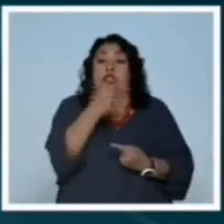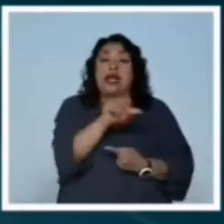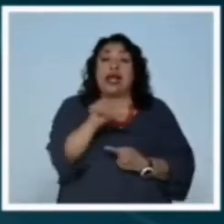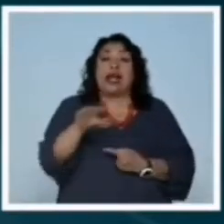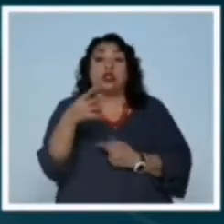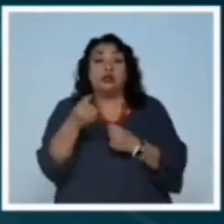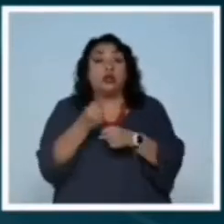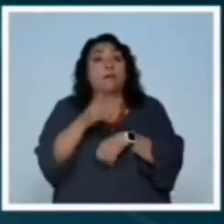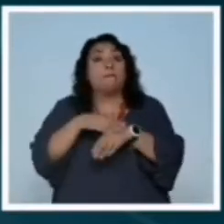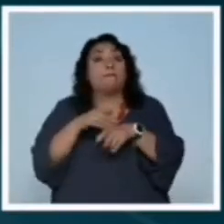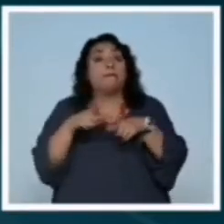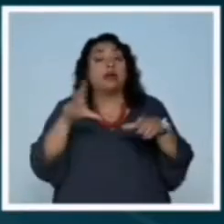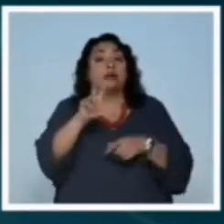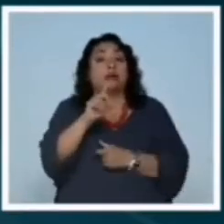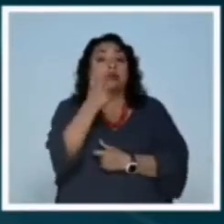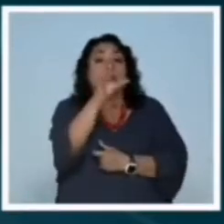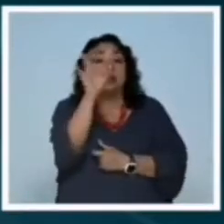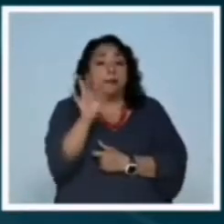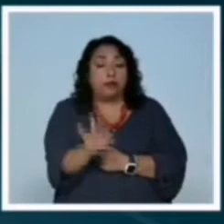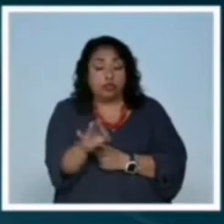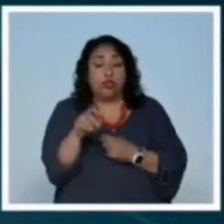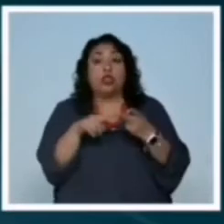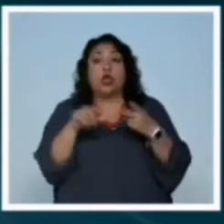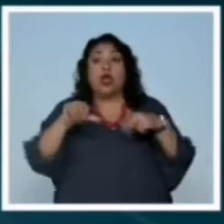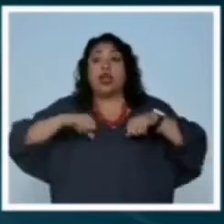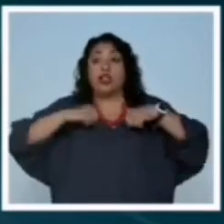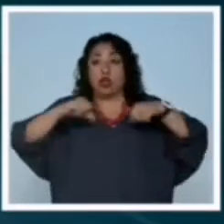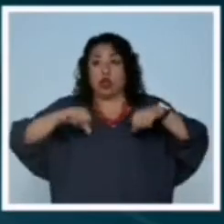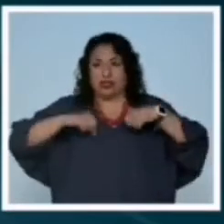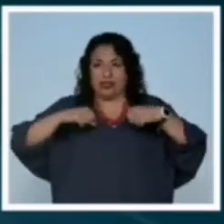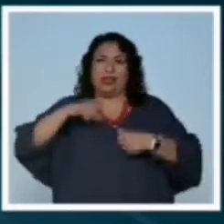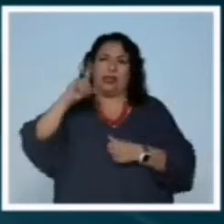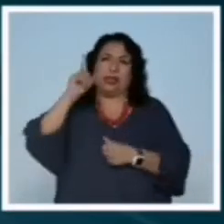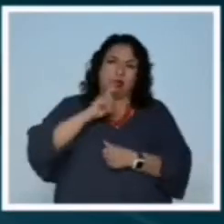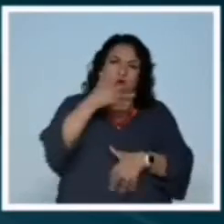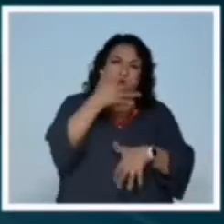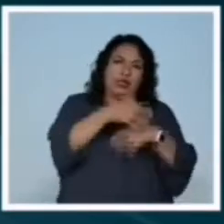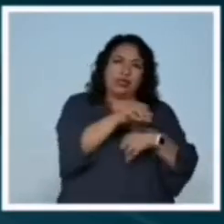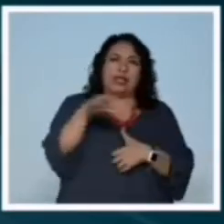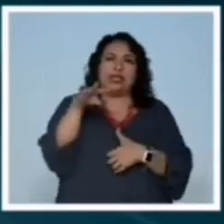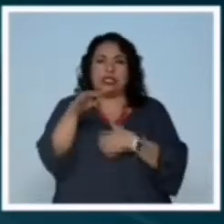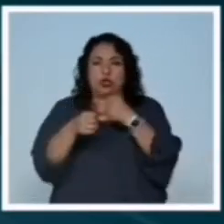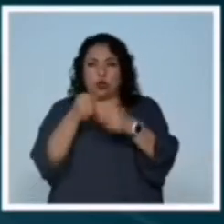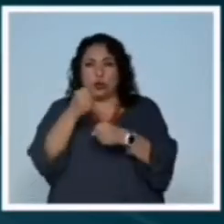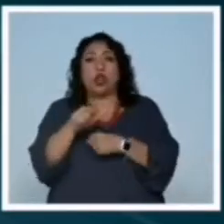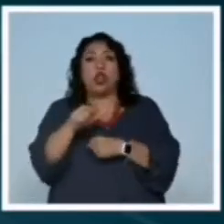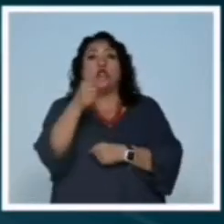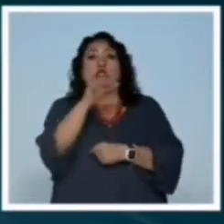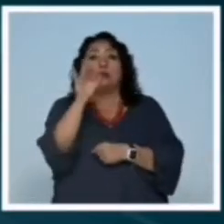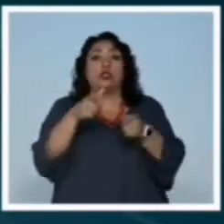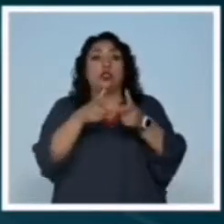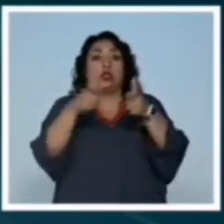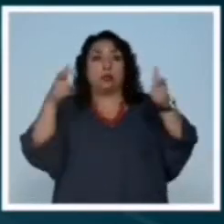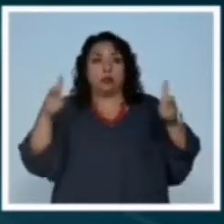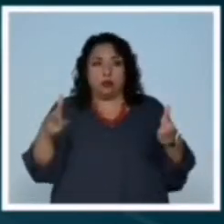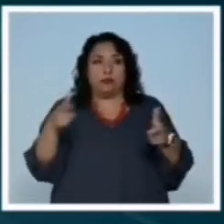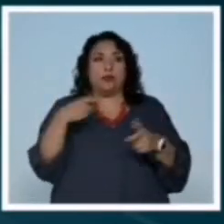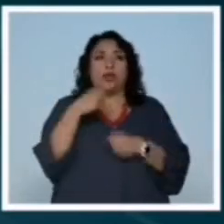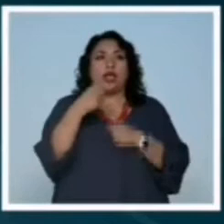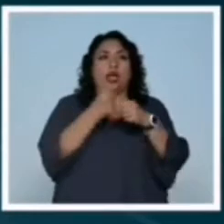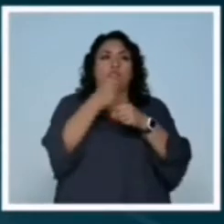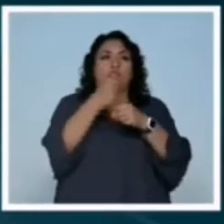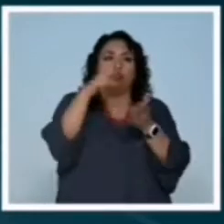aumentaron 37 por ciento y los de adolescentes mujeres de 15 a 19 años 12% entre el